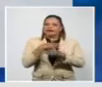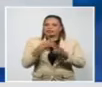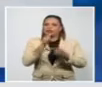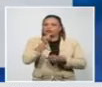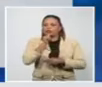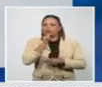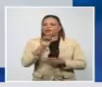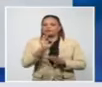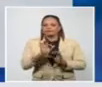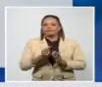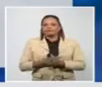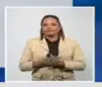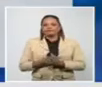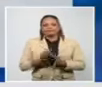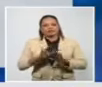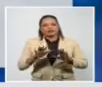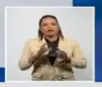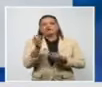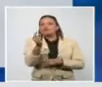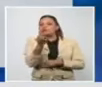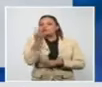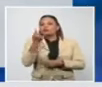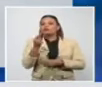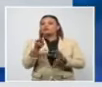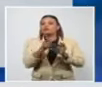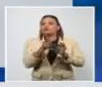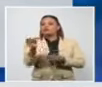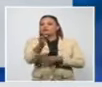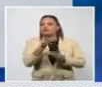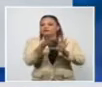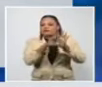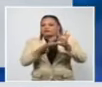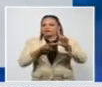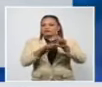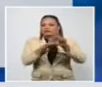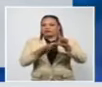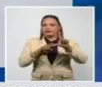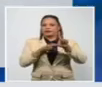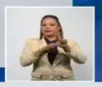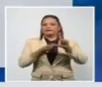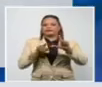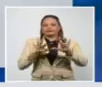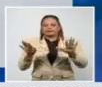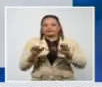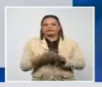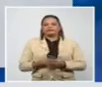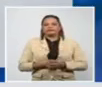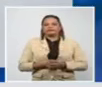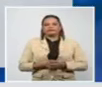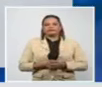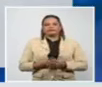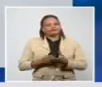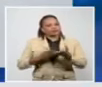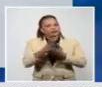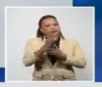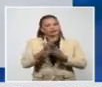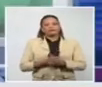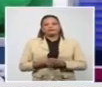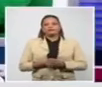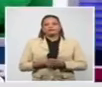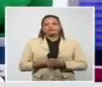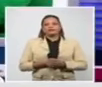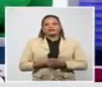Ya, correcto. Bien, seguimos. Los casos autóctonos,